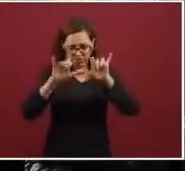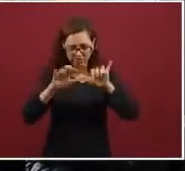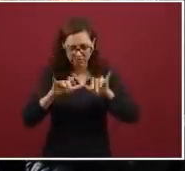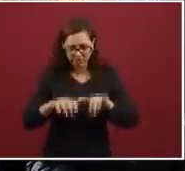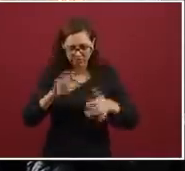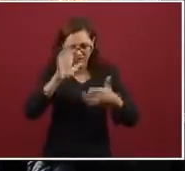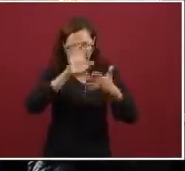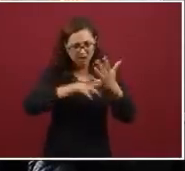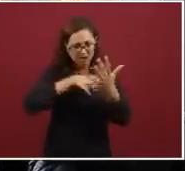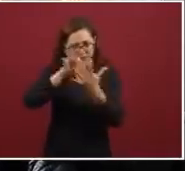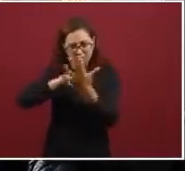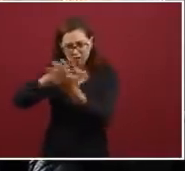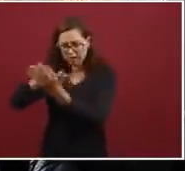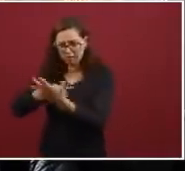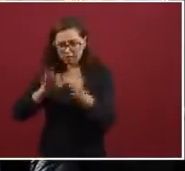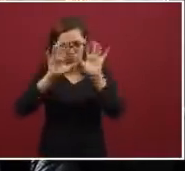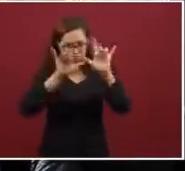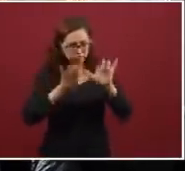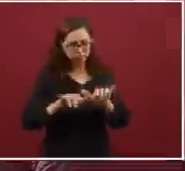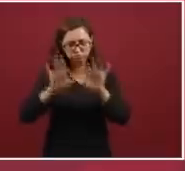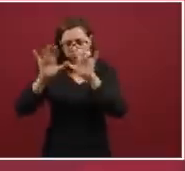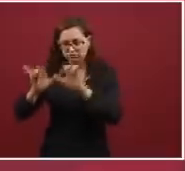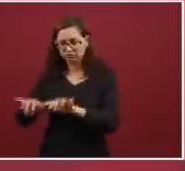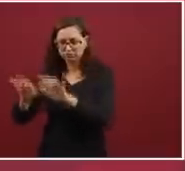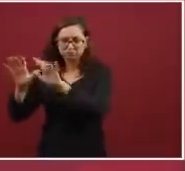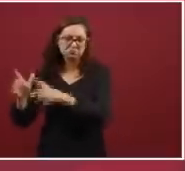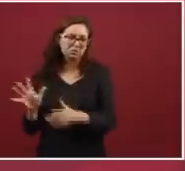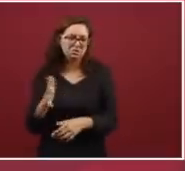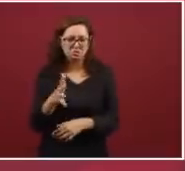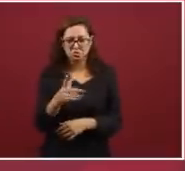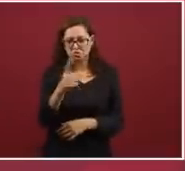en todo lo que es la prensa escrita,